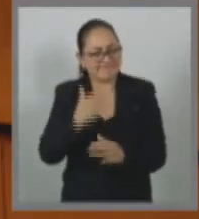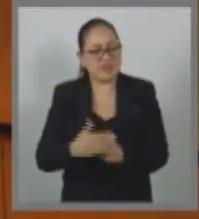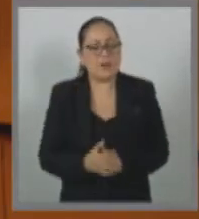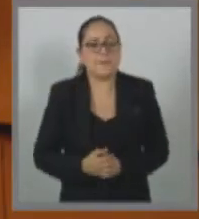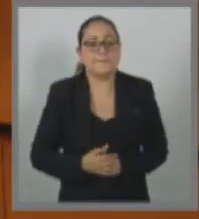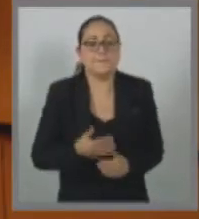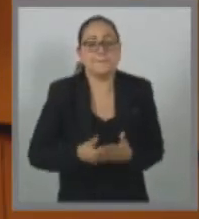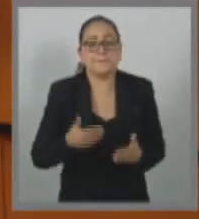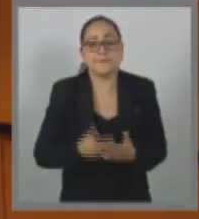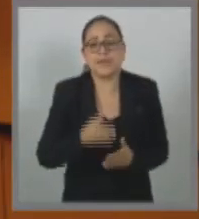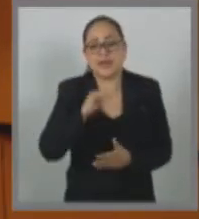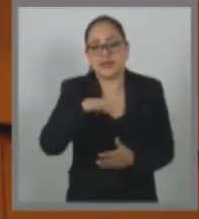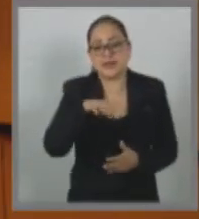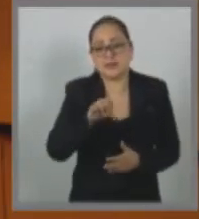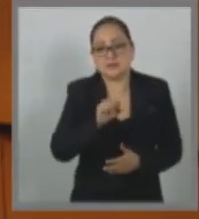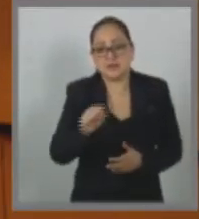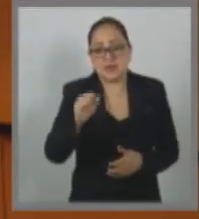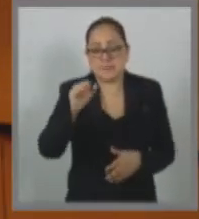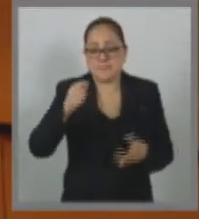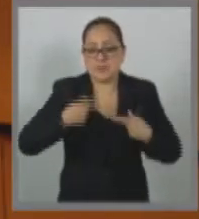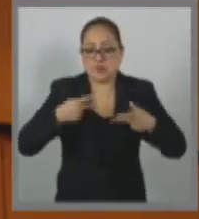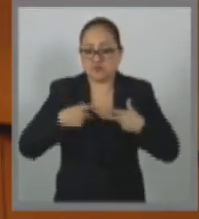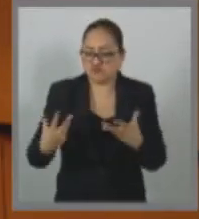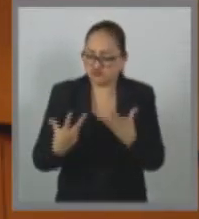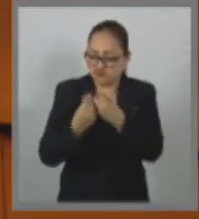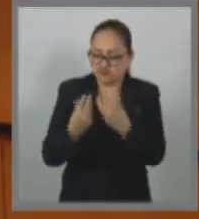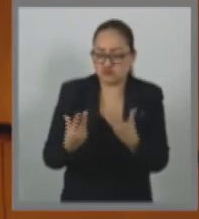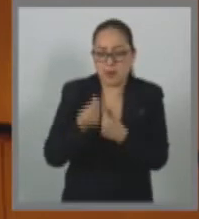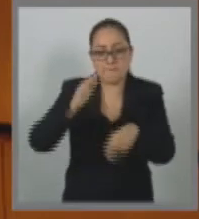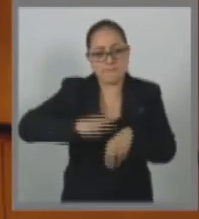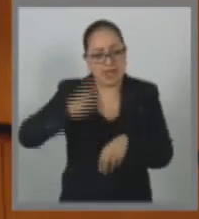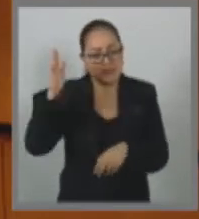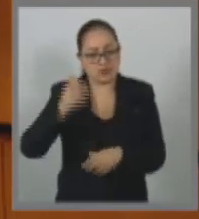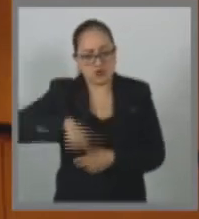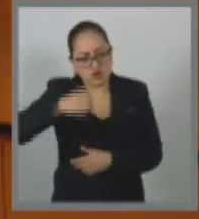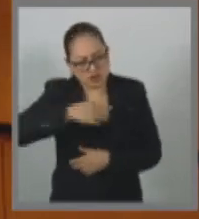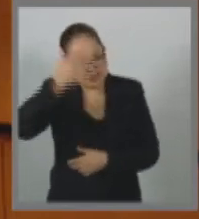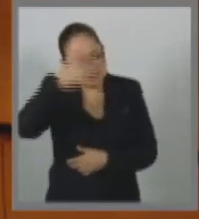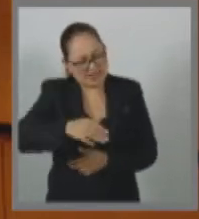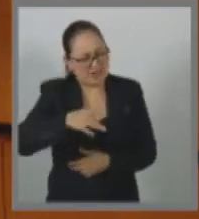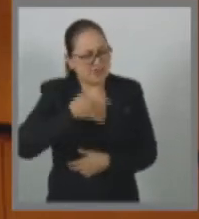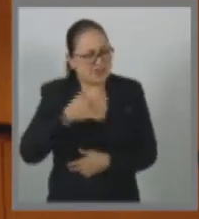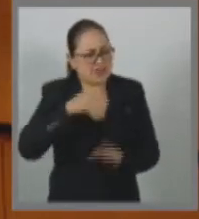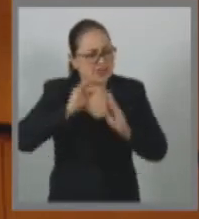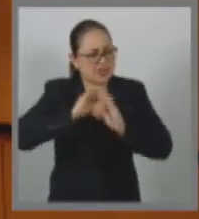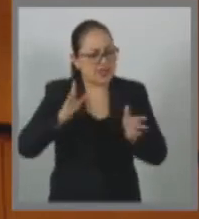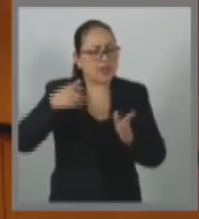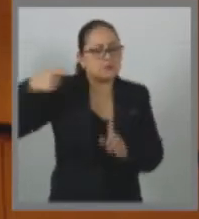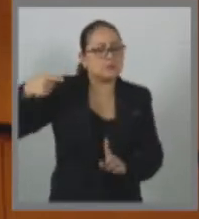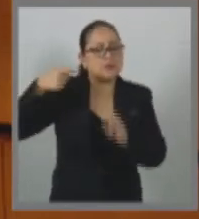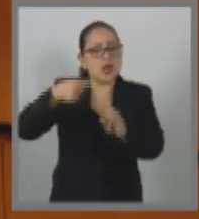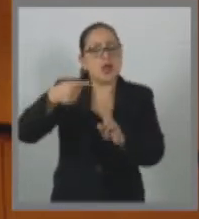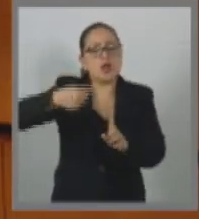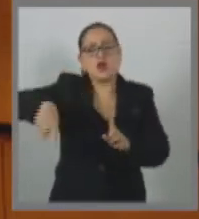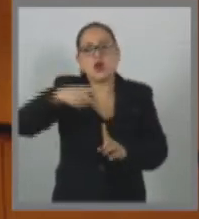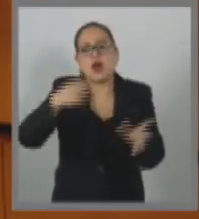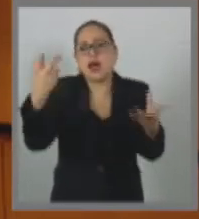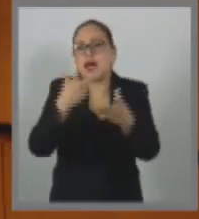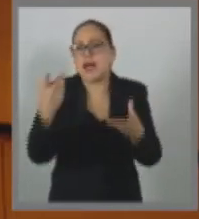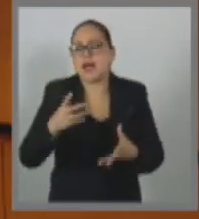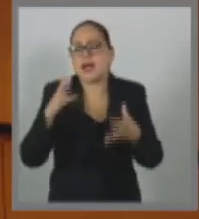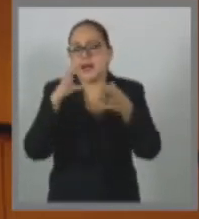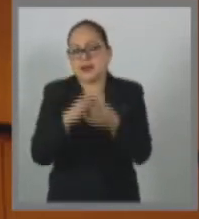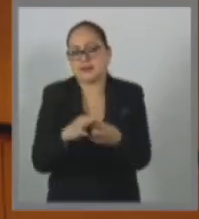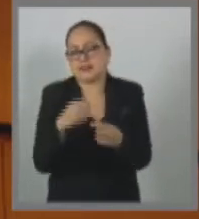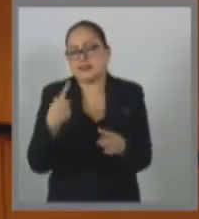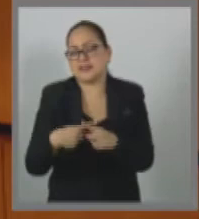el IMSS es más cercano a la gente, porque tenemos claro que el centro y razón de ser de nuestras acciones lo